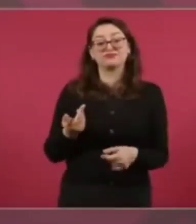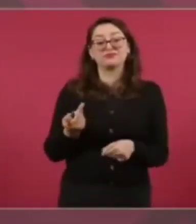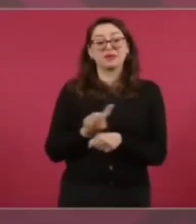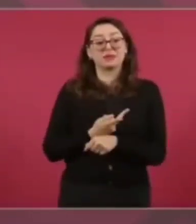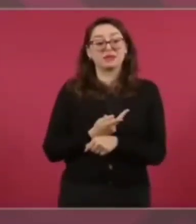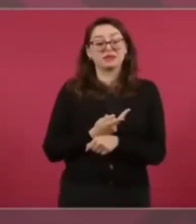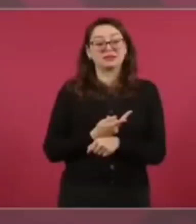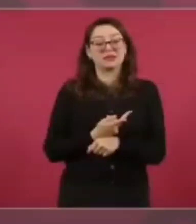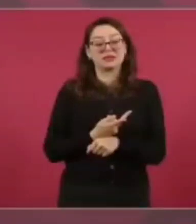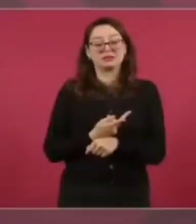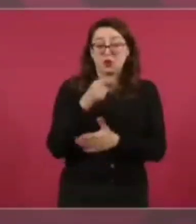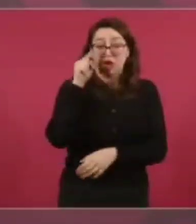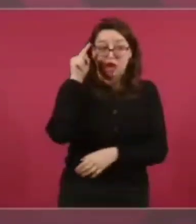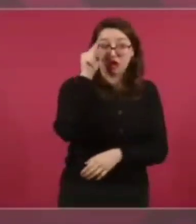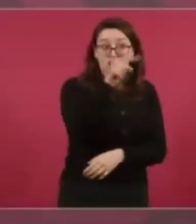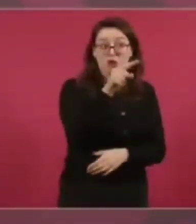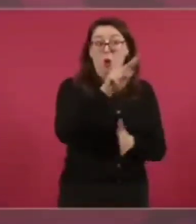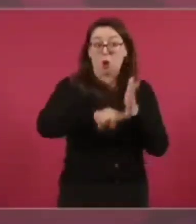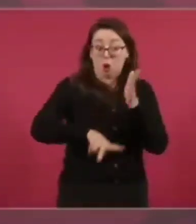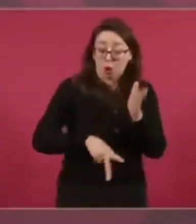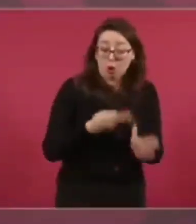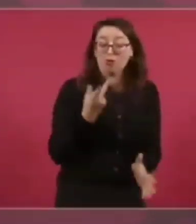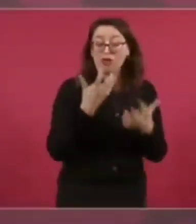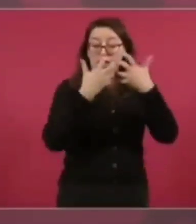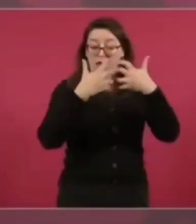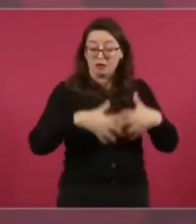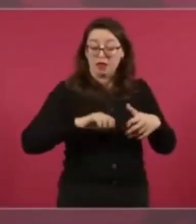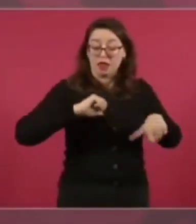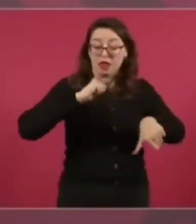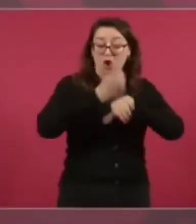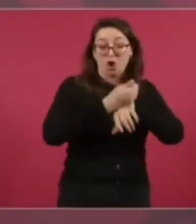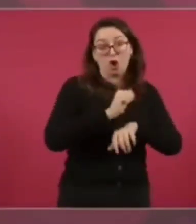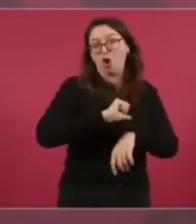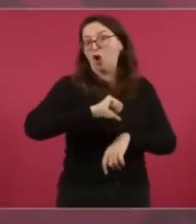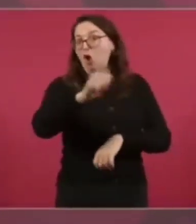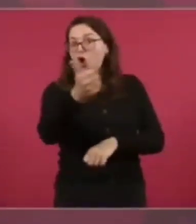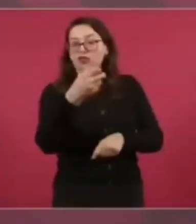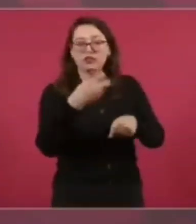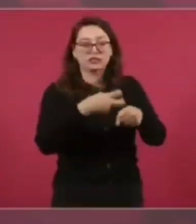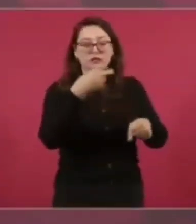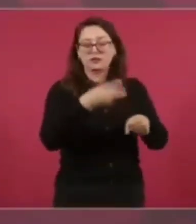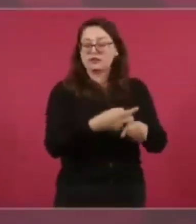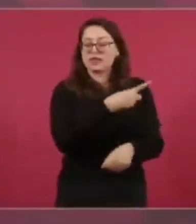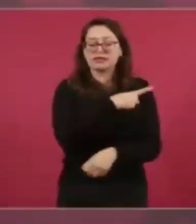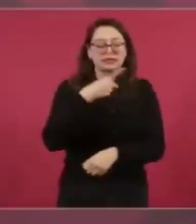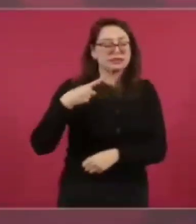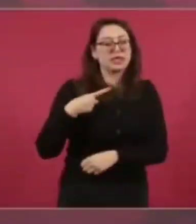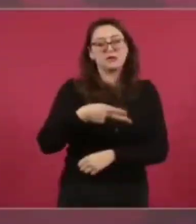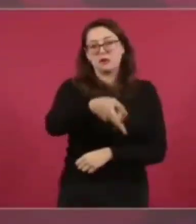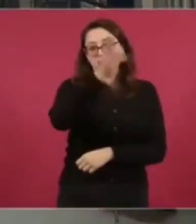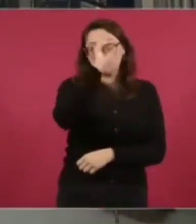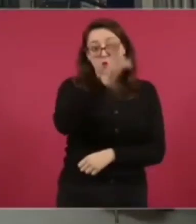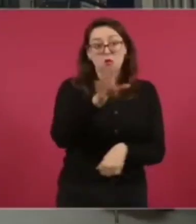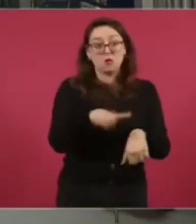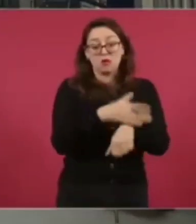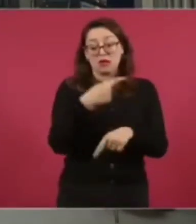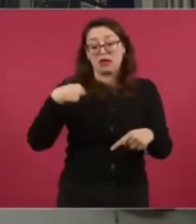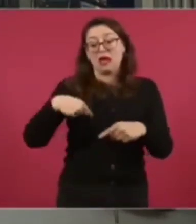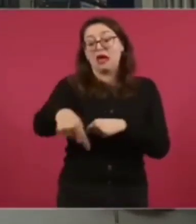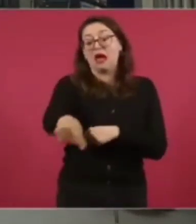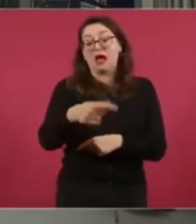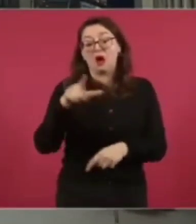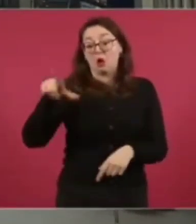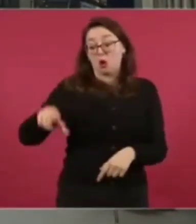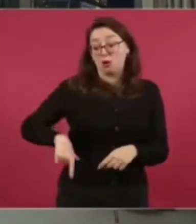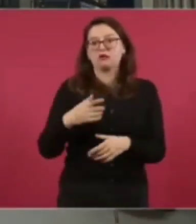gobierno puedan revivir estos proyectos. Eso es lo que tienen miedo. Sí, pero